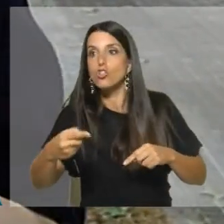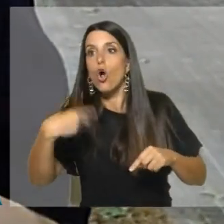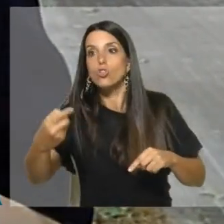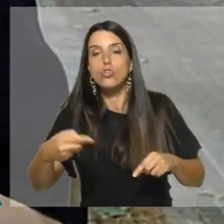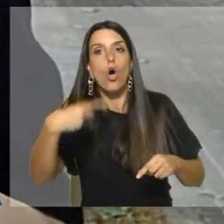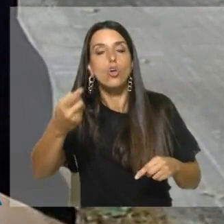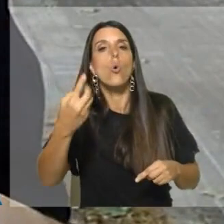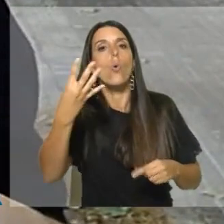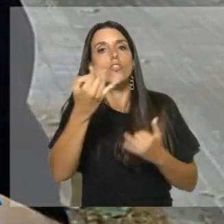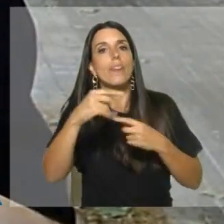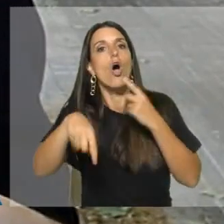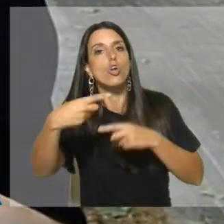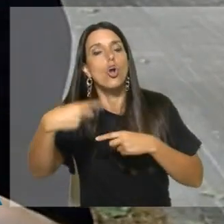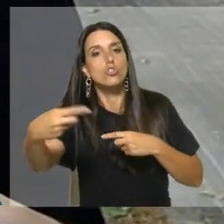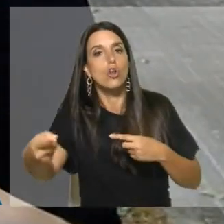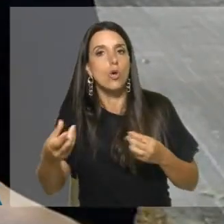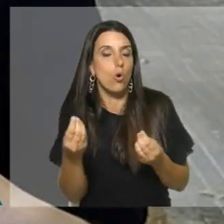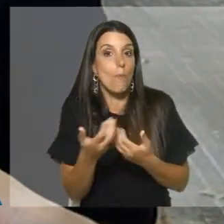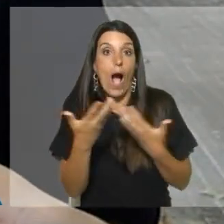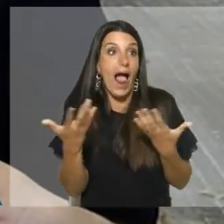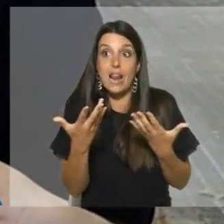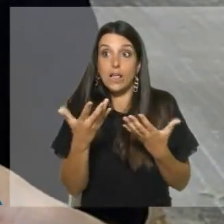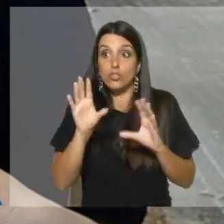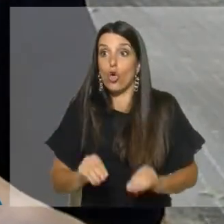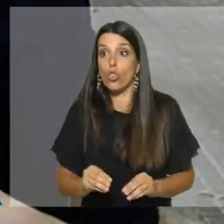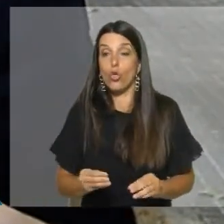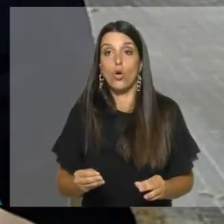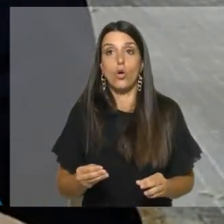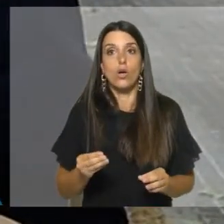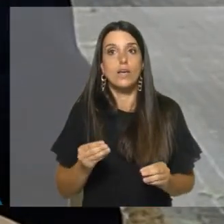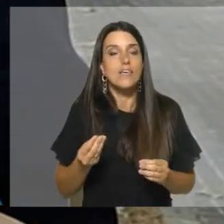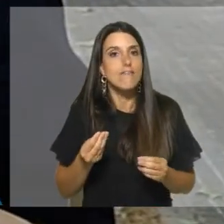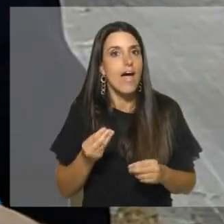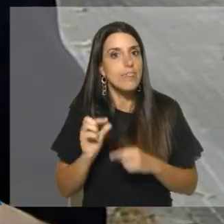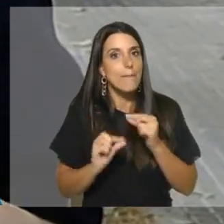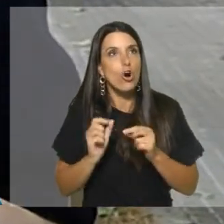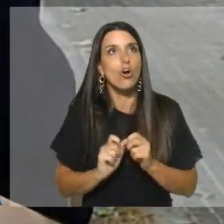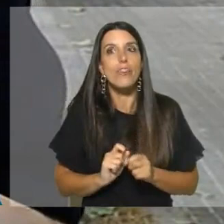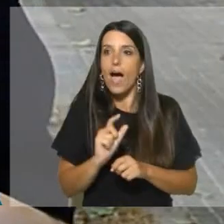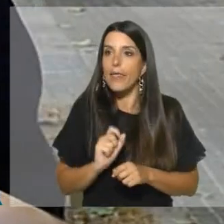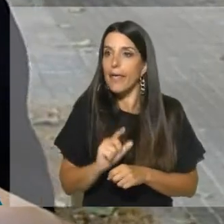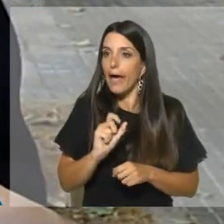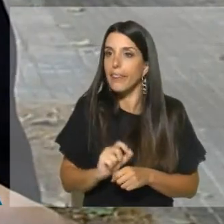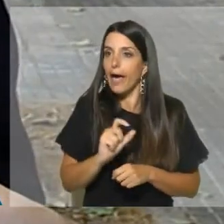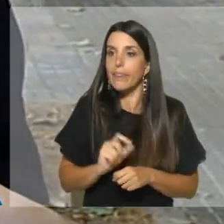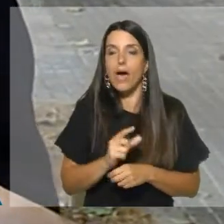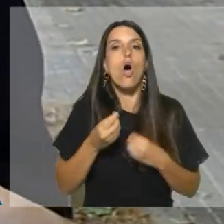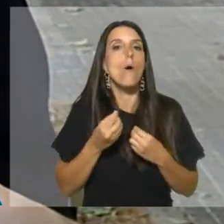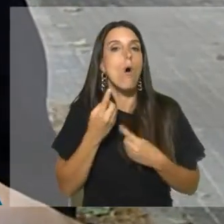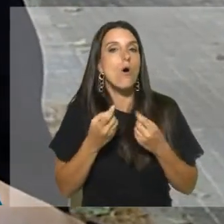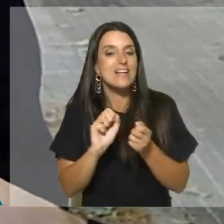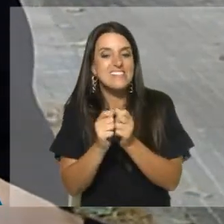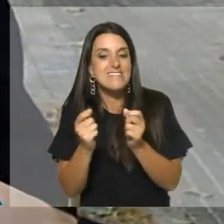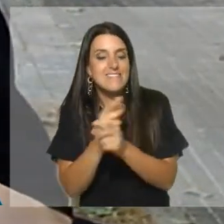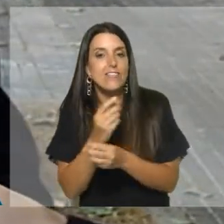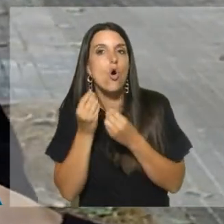otro, dentro de 4 días otro, cuando hay alguien que tiene todo. Y los va dosificando. O alguien cree que los chats